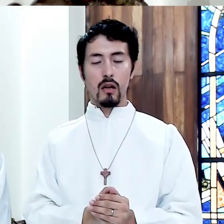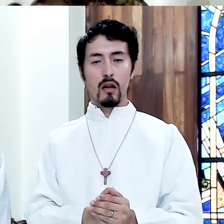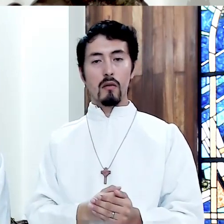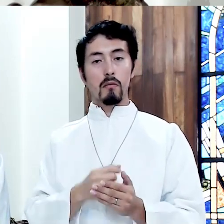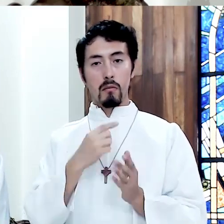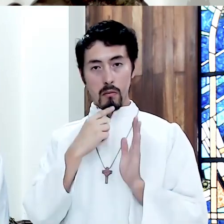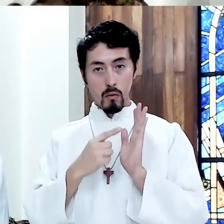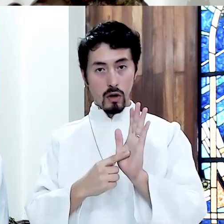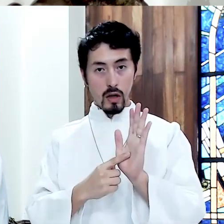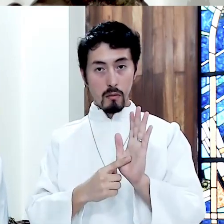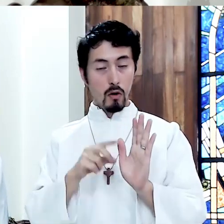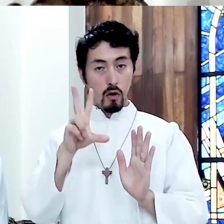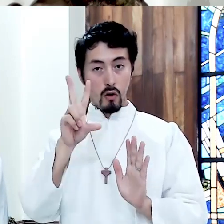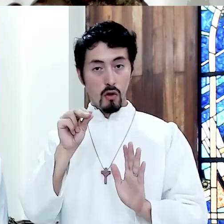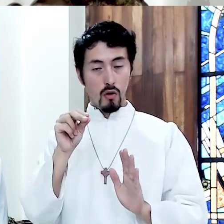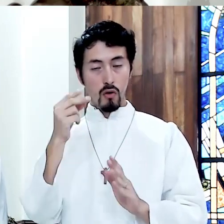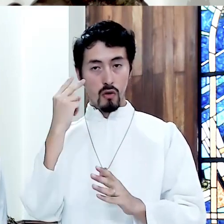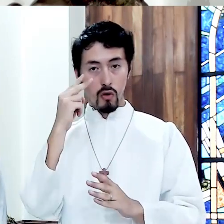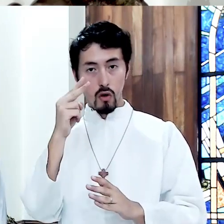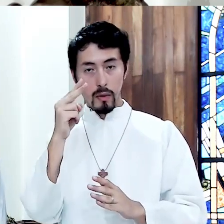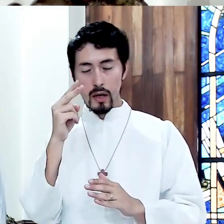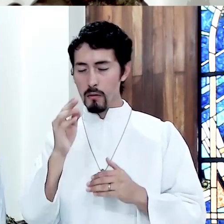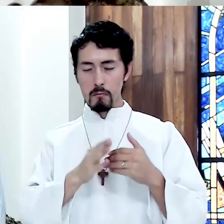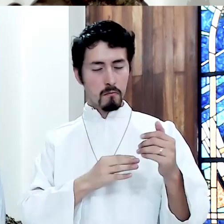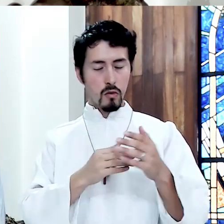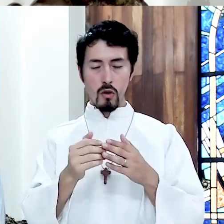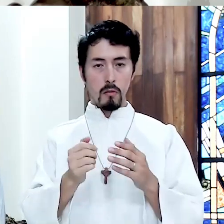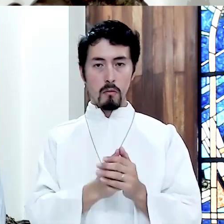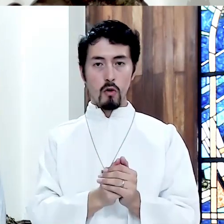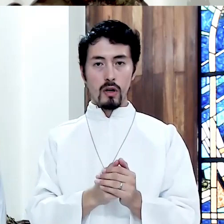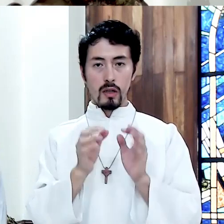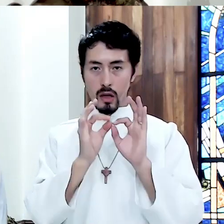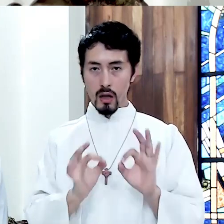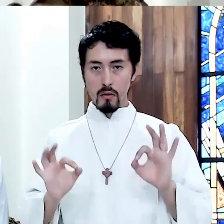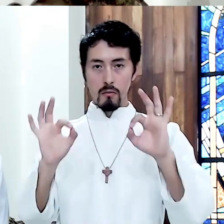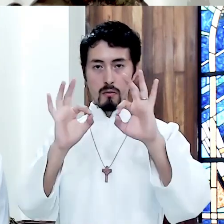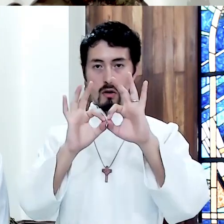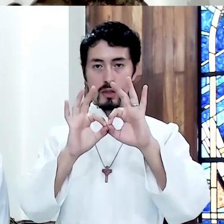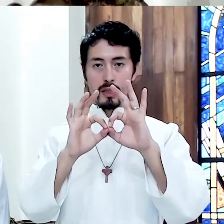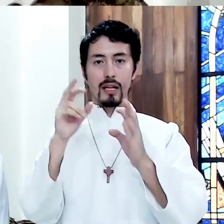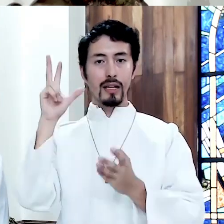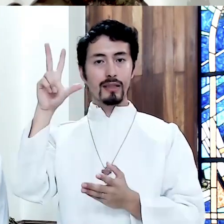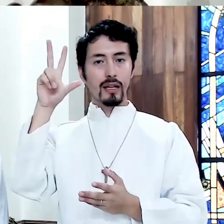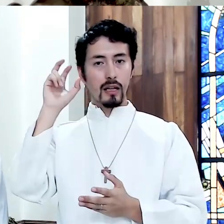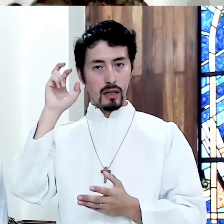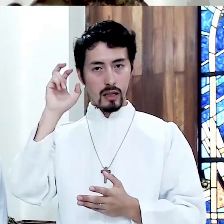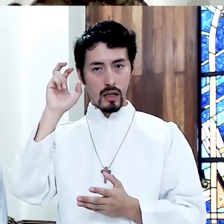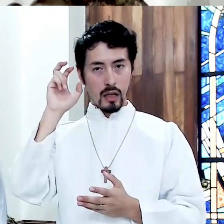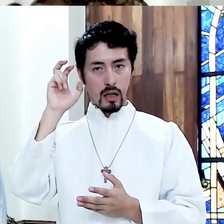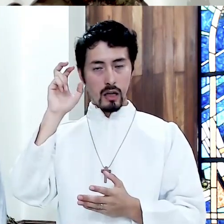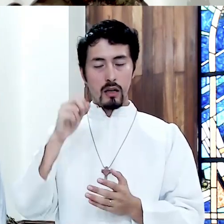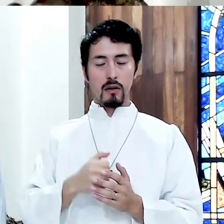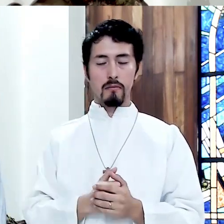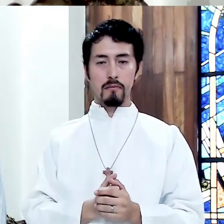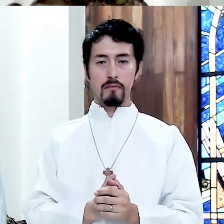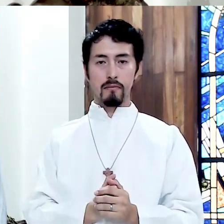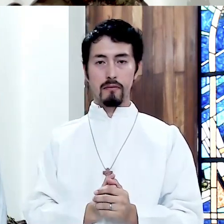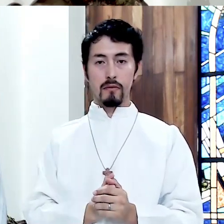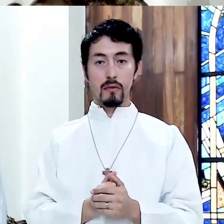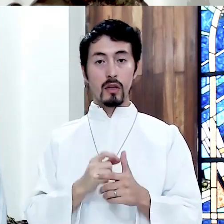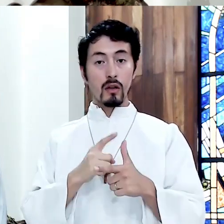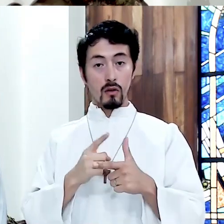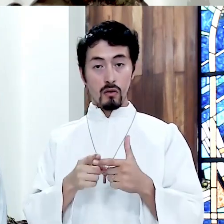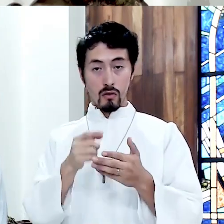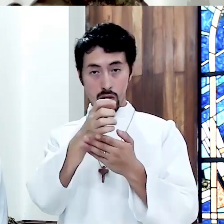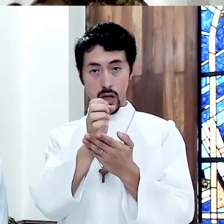creer, creer. Bien, el relato ya nos dice cómo termina. Lázaro sale de la